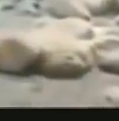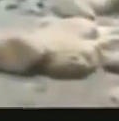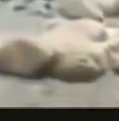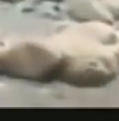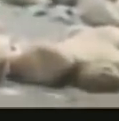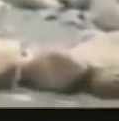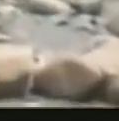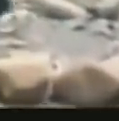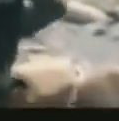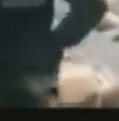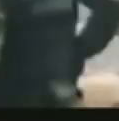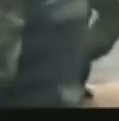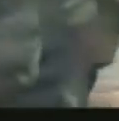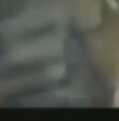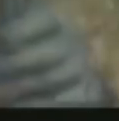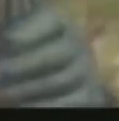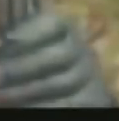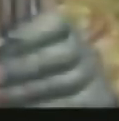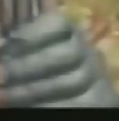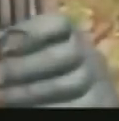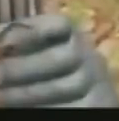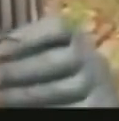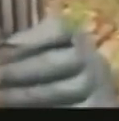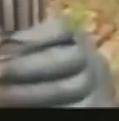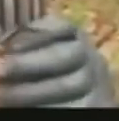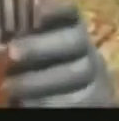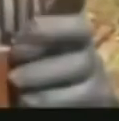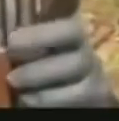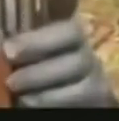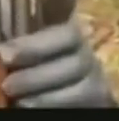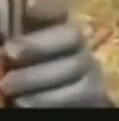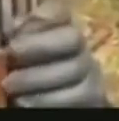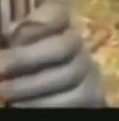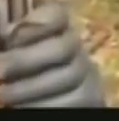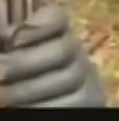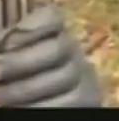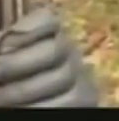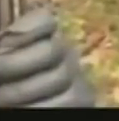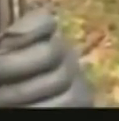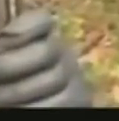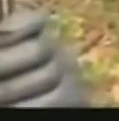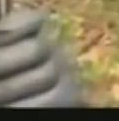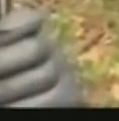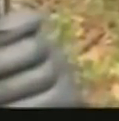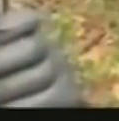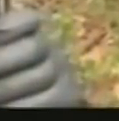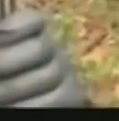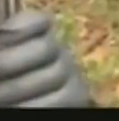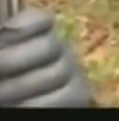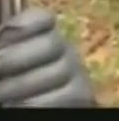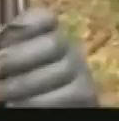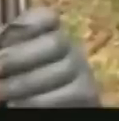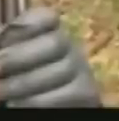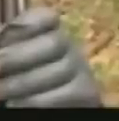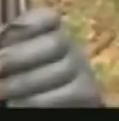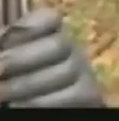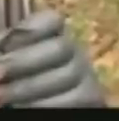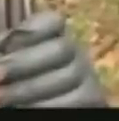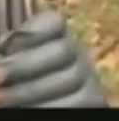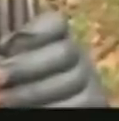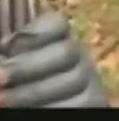frontera altamente peligrosa, porque del lado allá están los grupos irregulares armados,